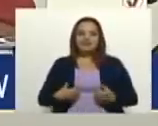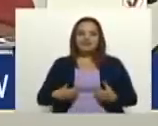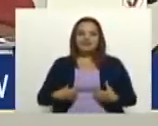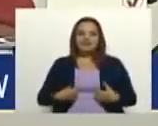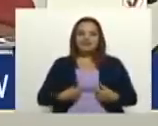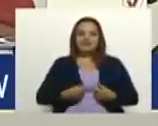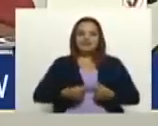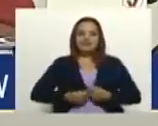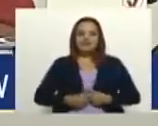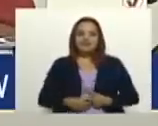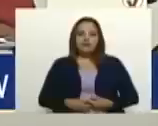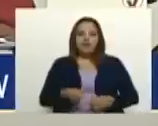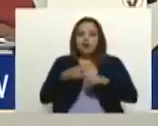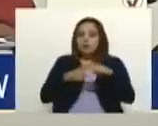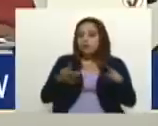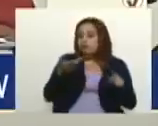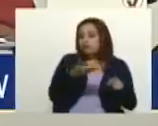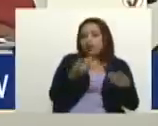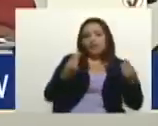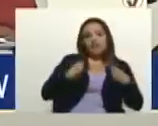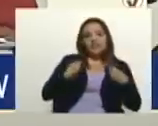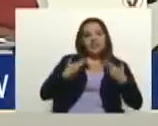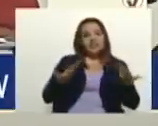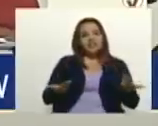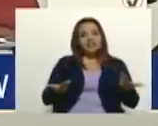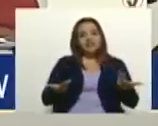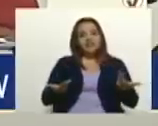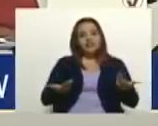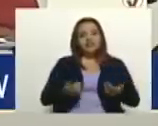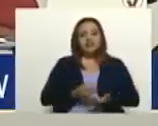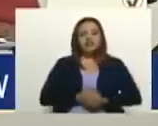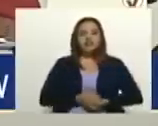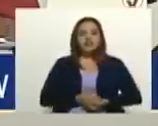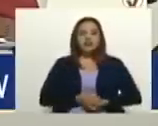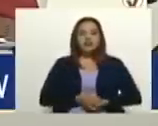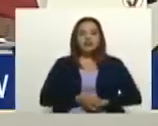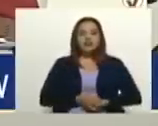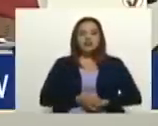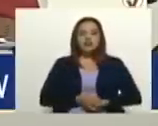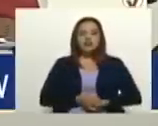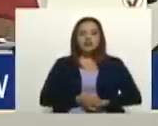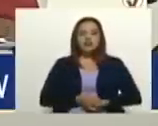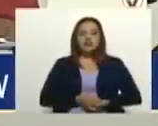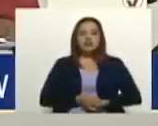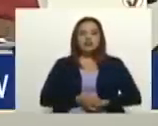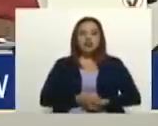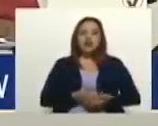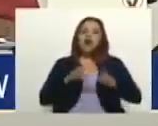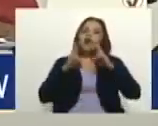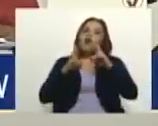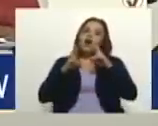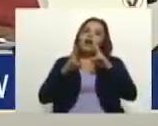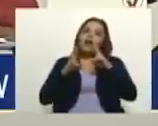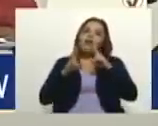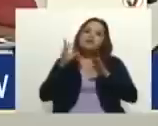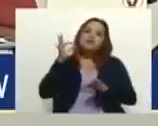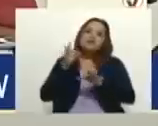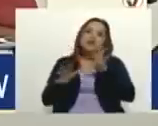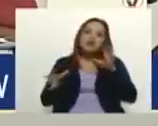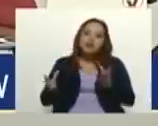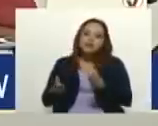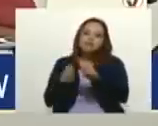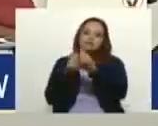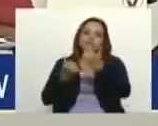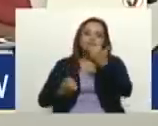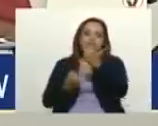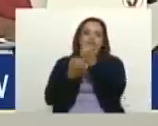Pero así es la vida, pues. Ojalá, repito, que la suerte acompañe al presidente Petro y al pueblo